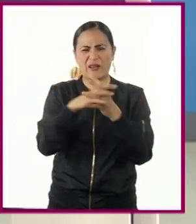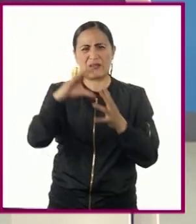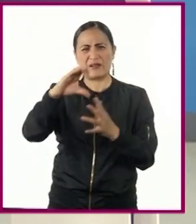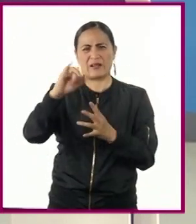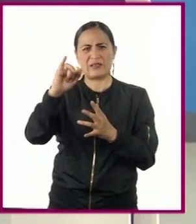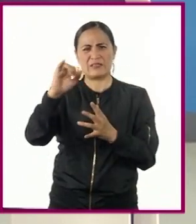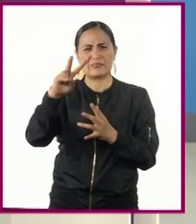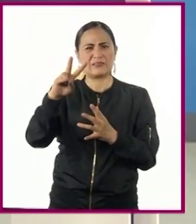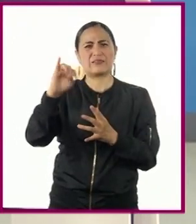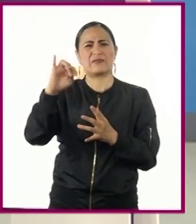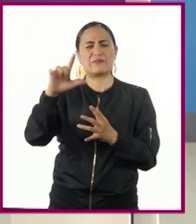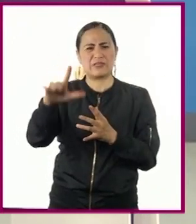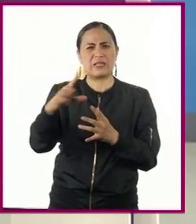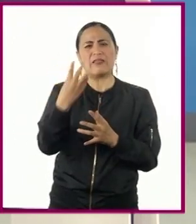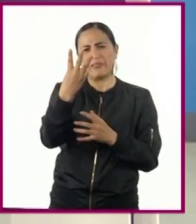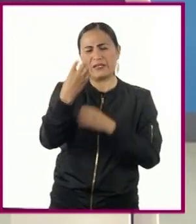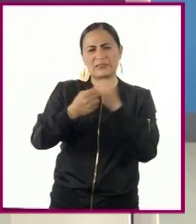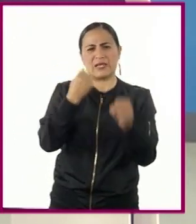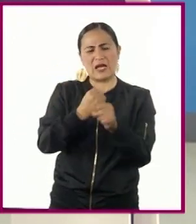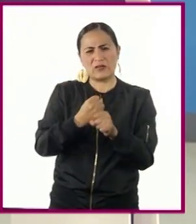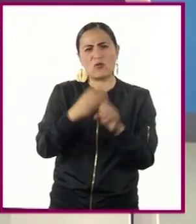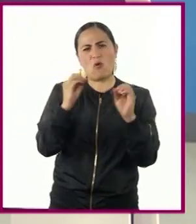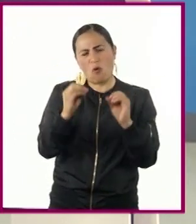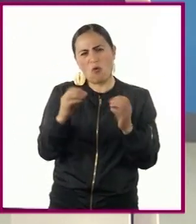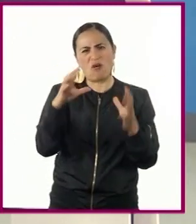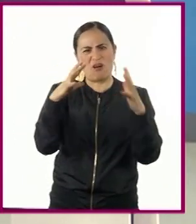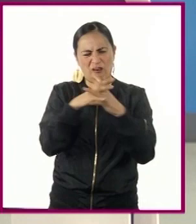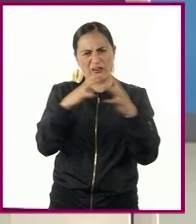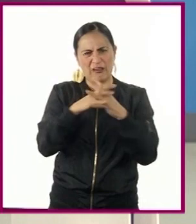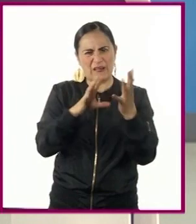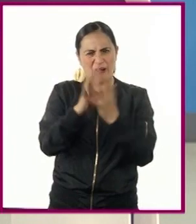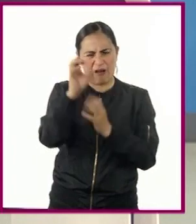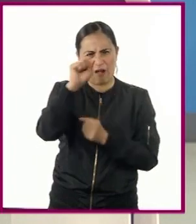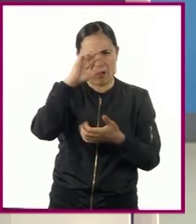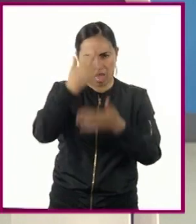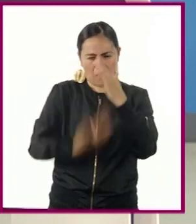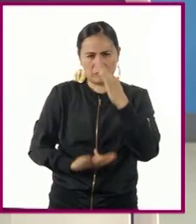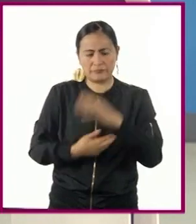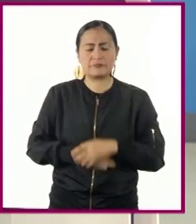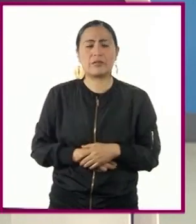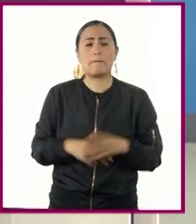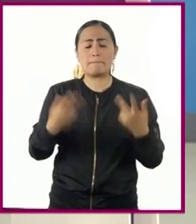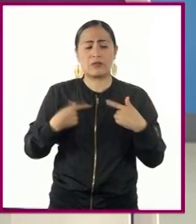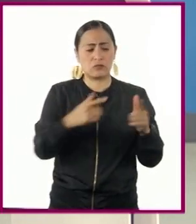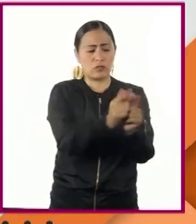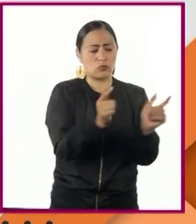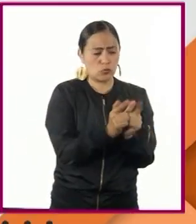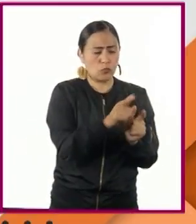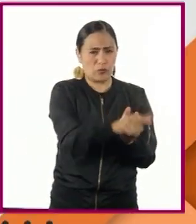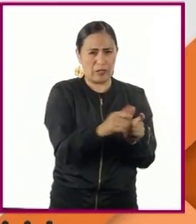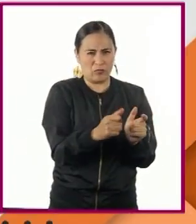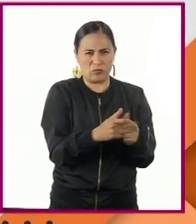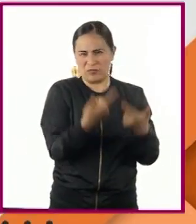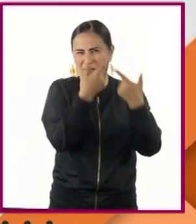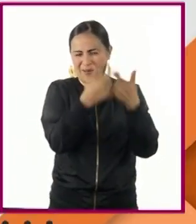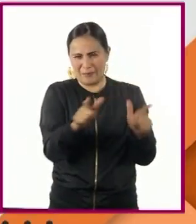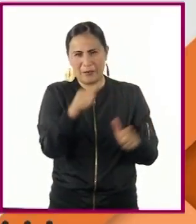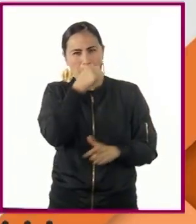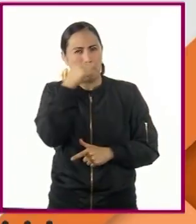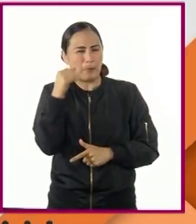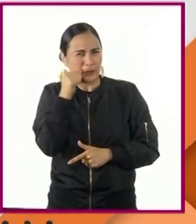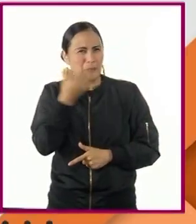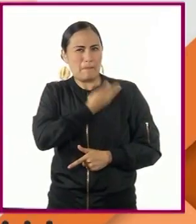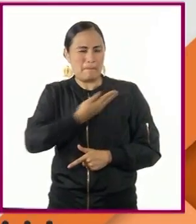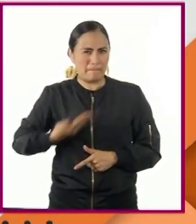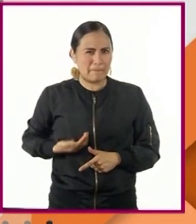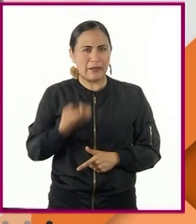3 años o Guerra de Reforma. Los liberales reconocieron como presidente de la República a Benito Juárez, quien en ese momento era el presidente